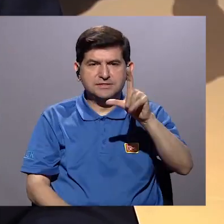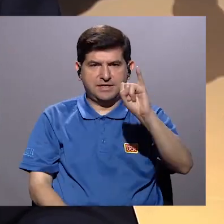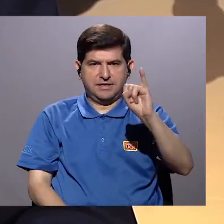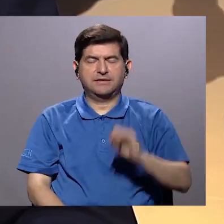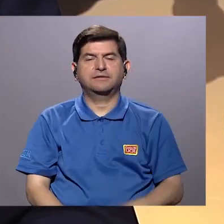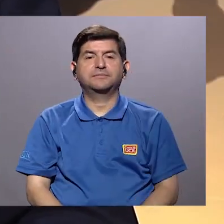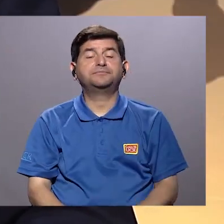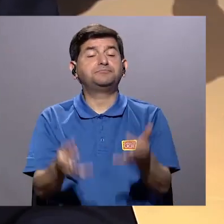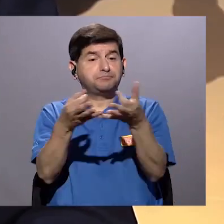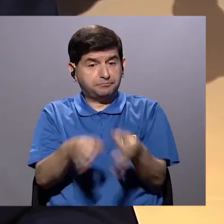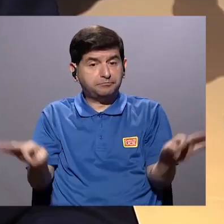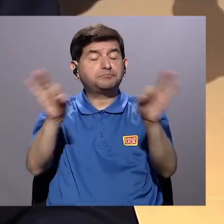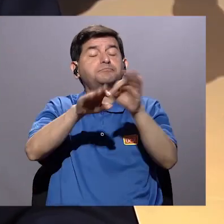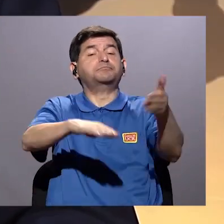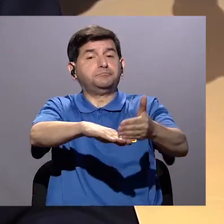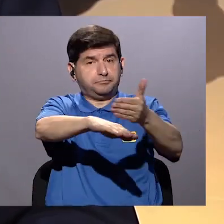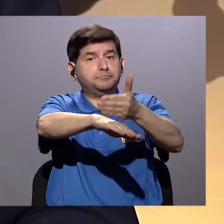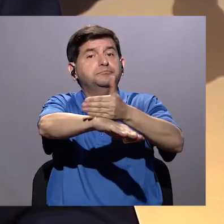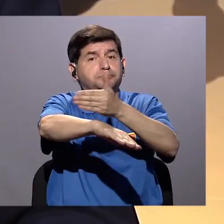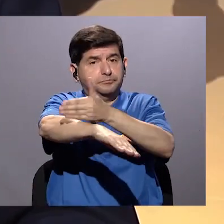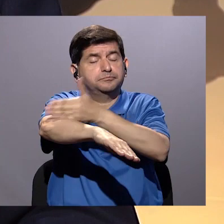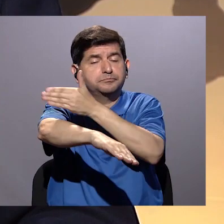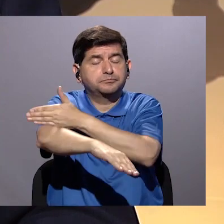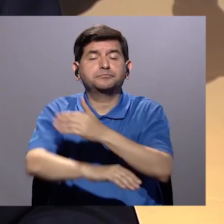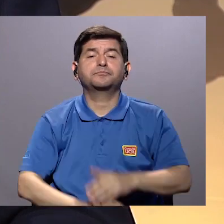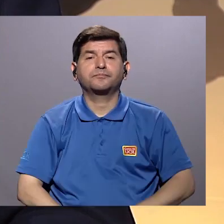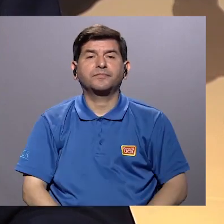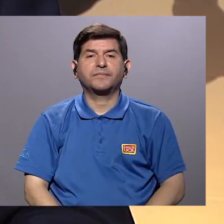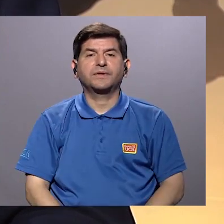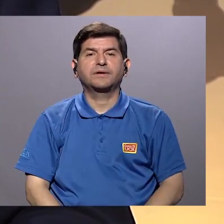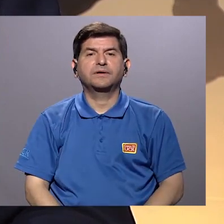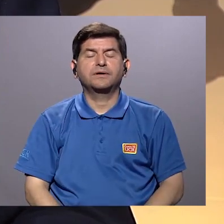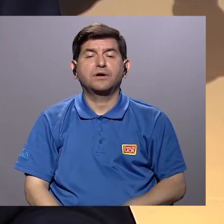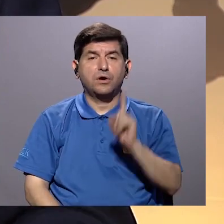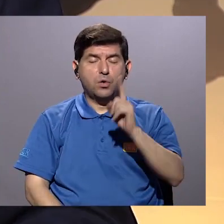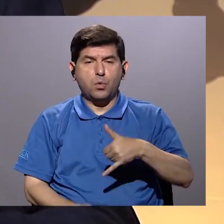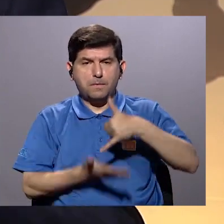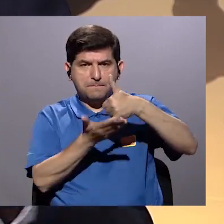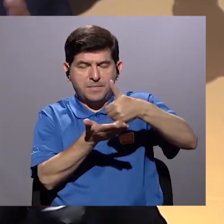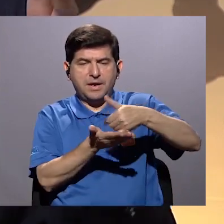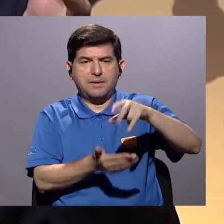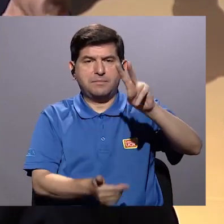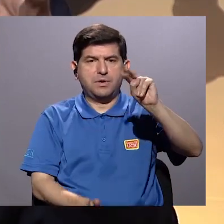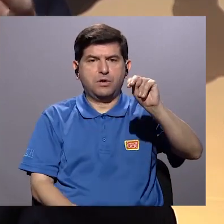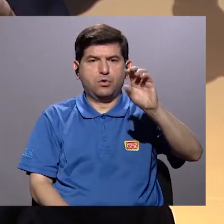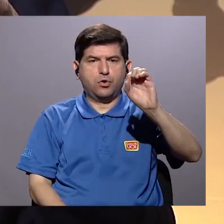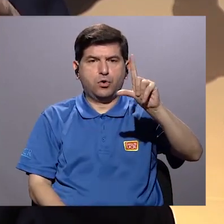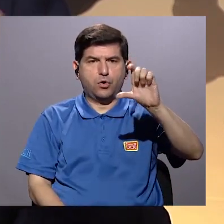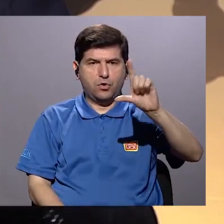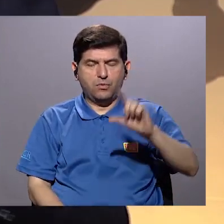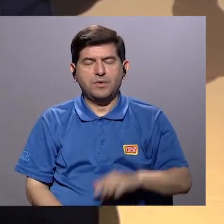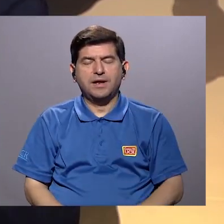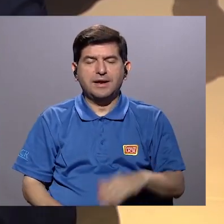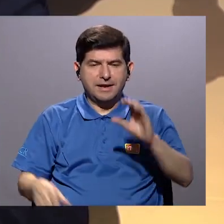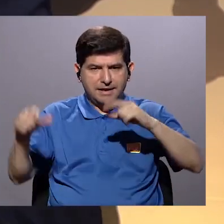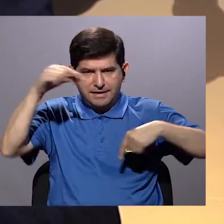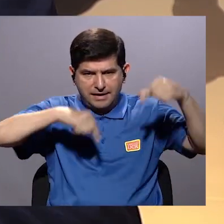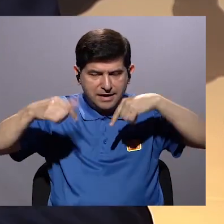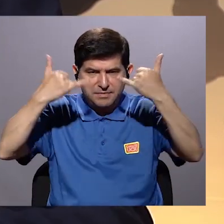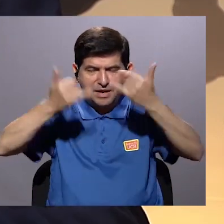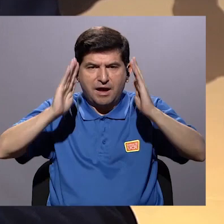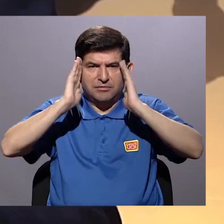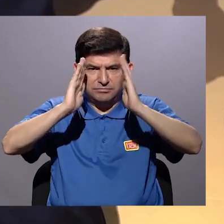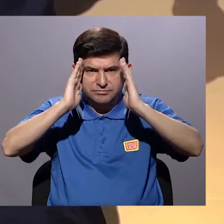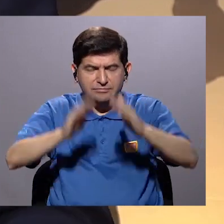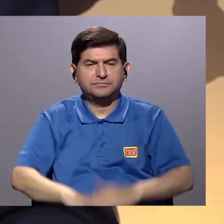Importante este avance, ¿verdad? Que un premio Nobel de Química ahora se enfoque, ¿verdad?,